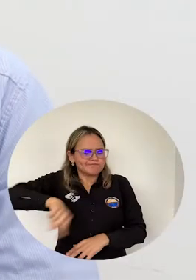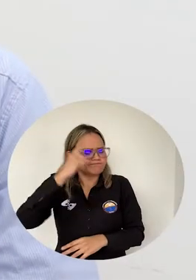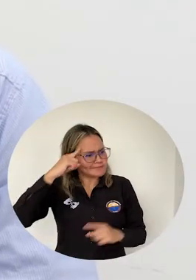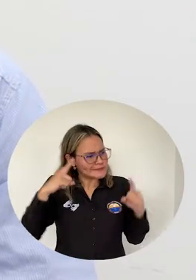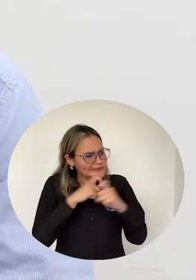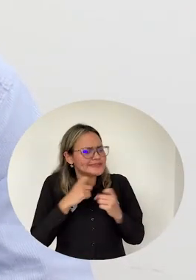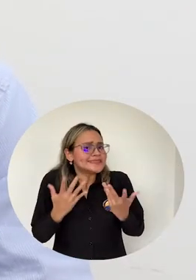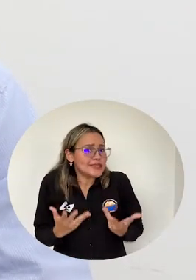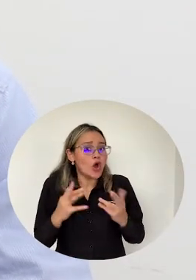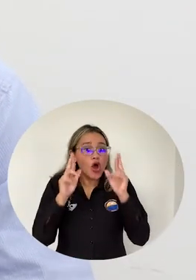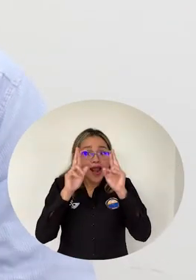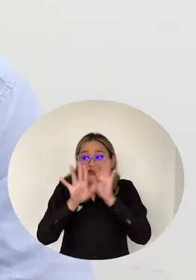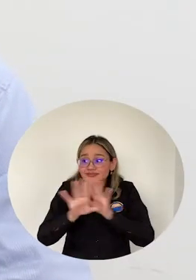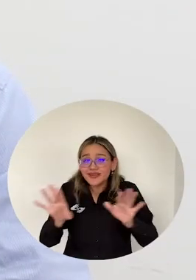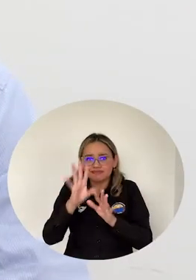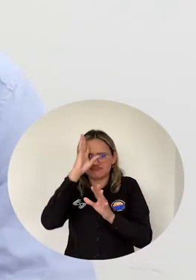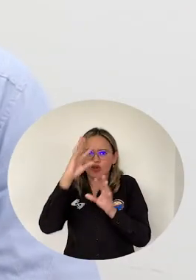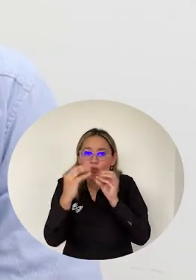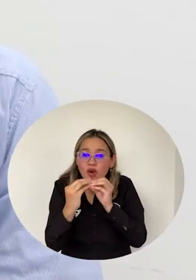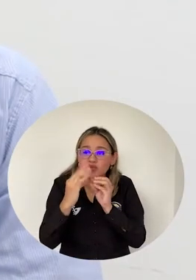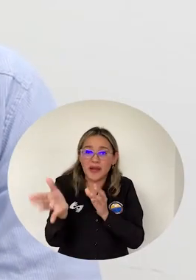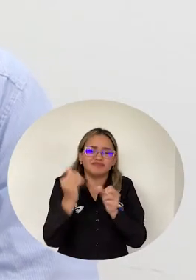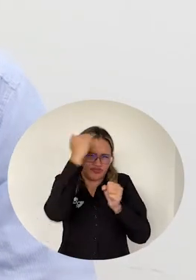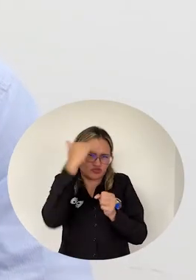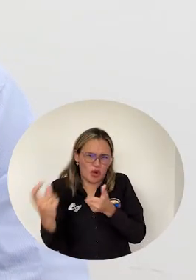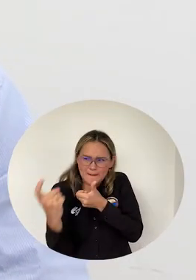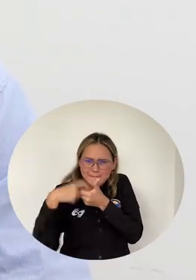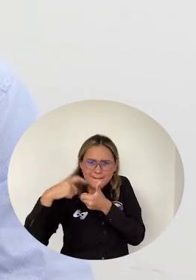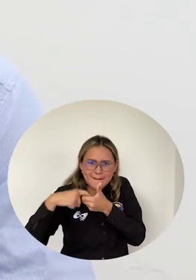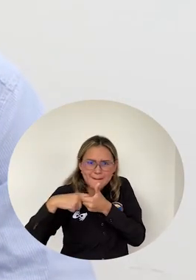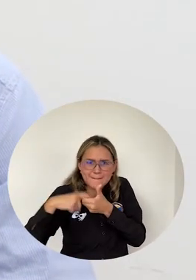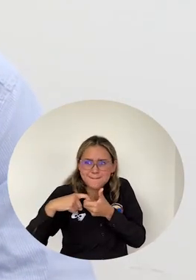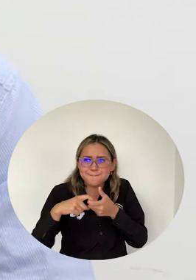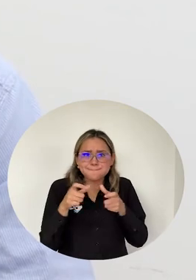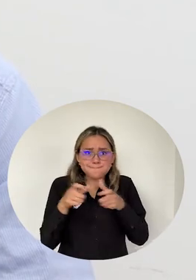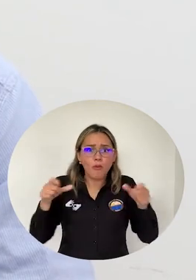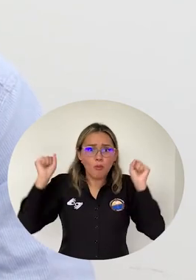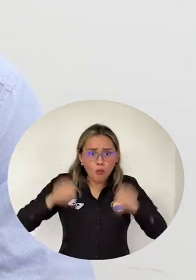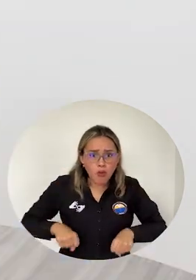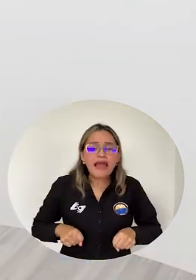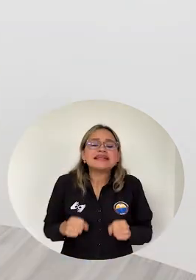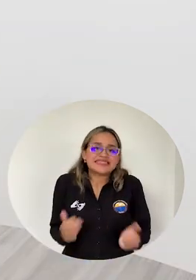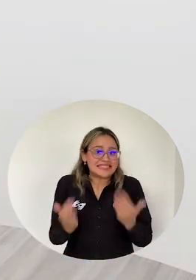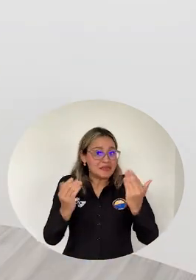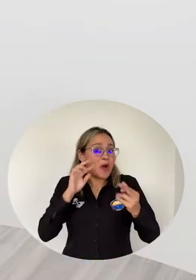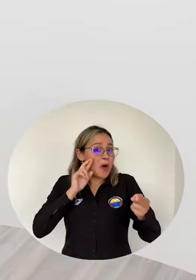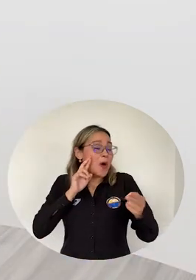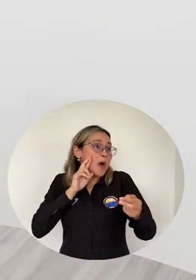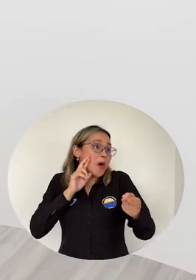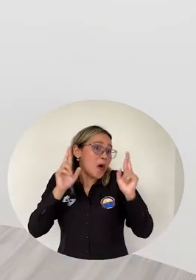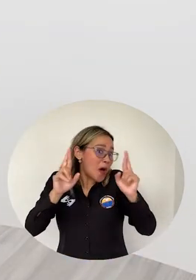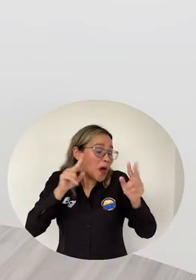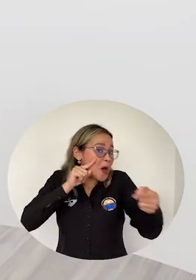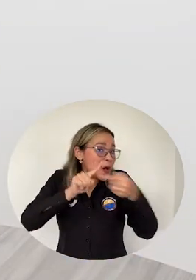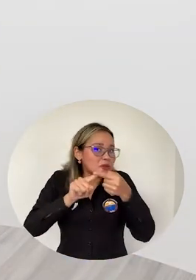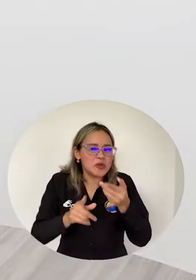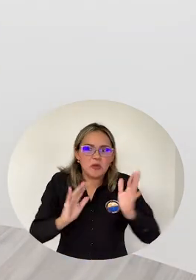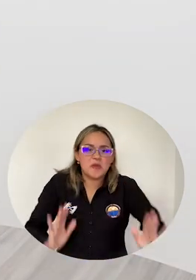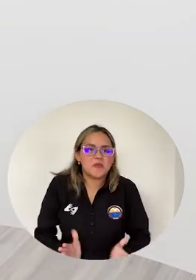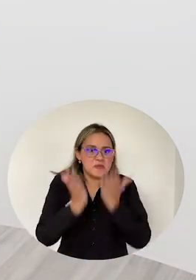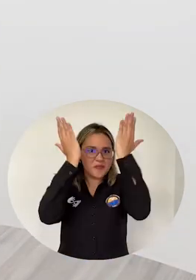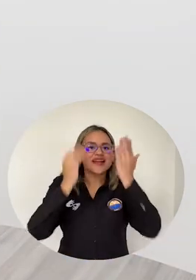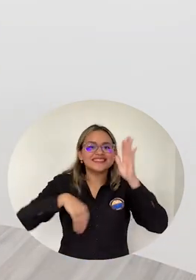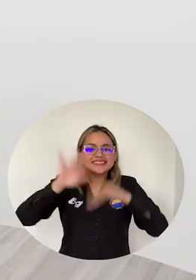Aspiramos Que con esta Vinculación Haciendo Un esfuerzo Bastante importante Del orden Institucional Que se vuelvan Actores Protagónicos En la